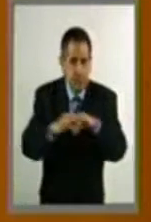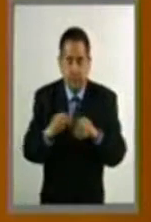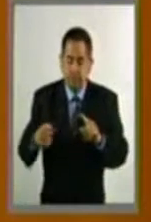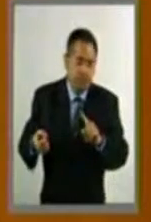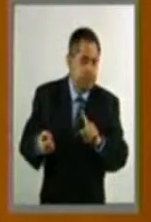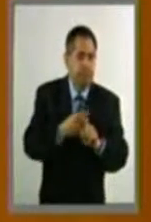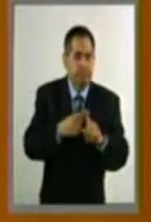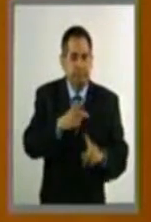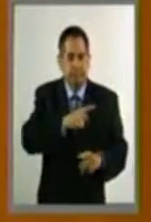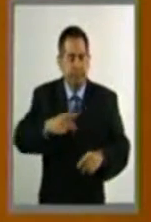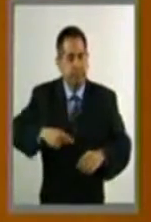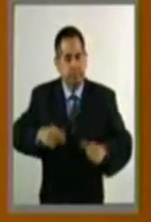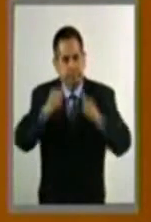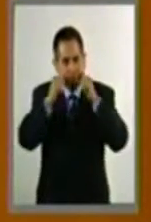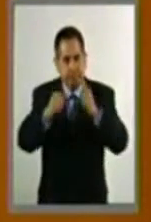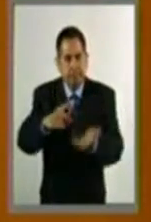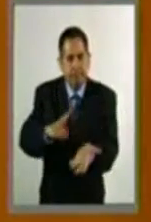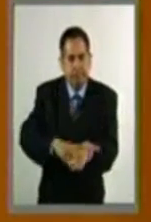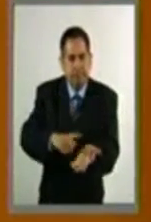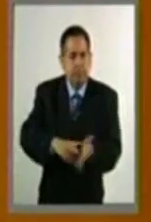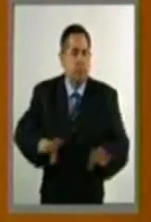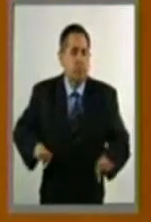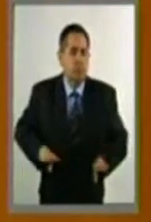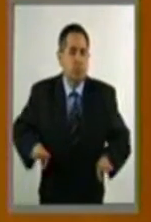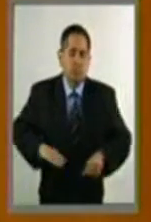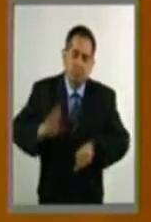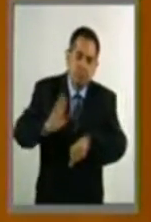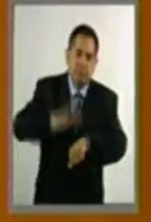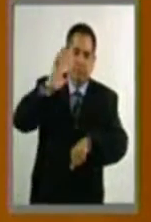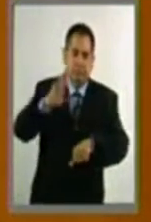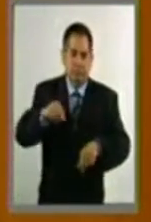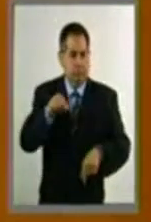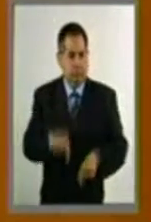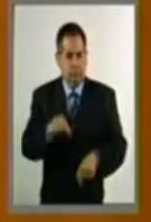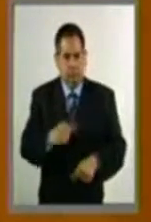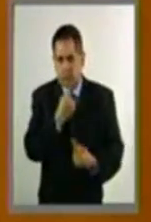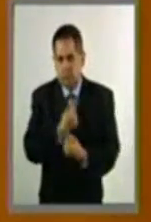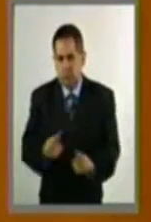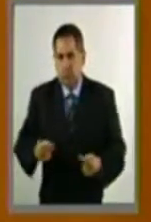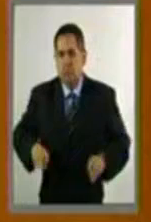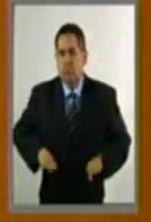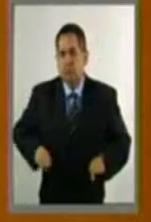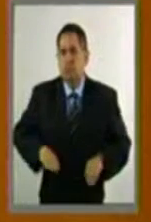atenderá será el interés superior de la niñez.